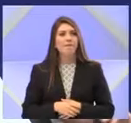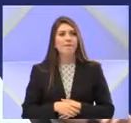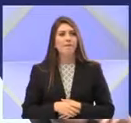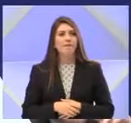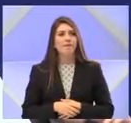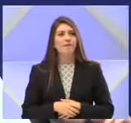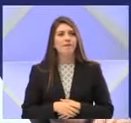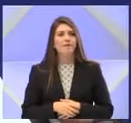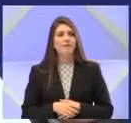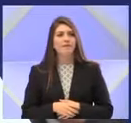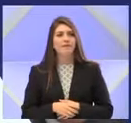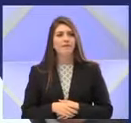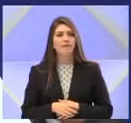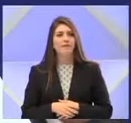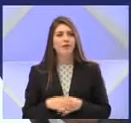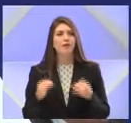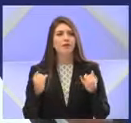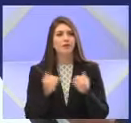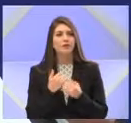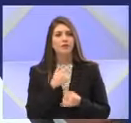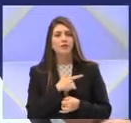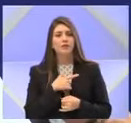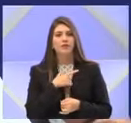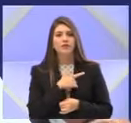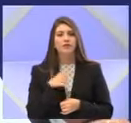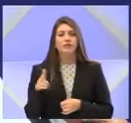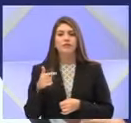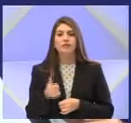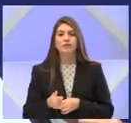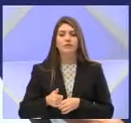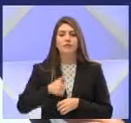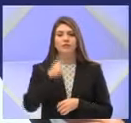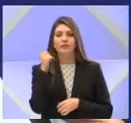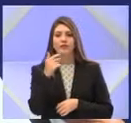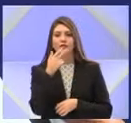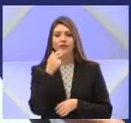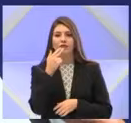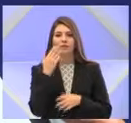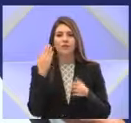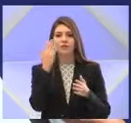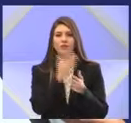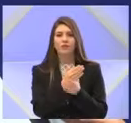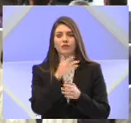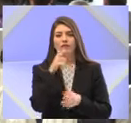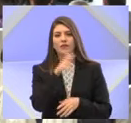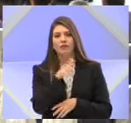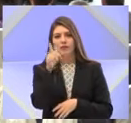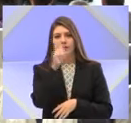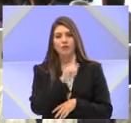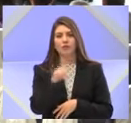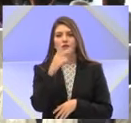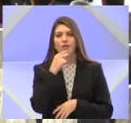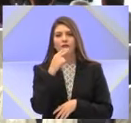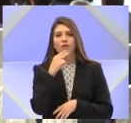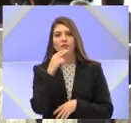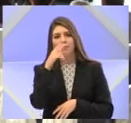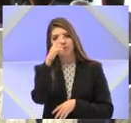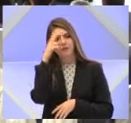un gran gusto tener aquí al primer astronauta mexicano el doctor rodolfo neri vela